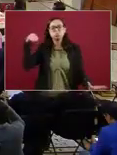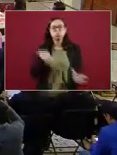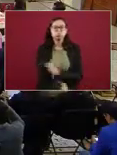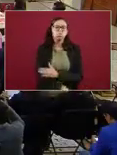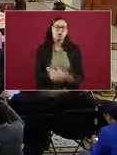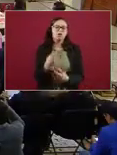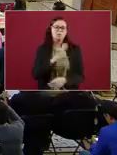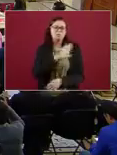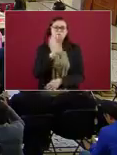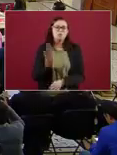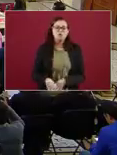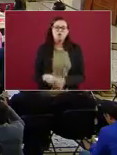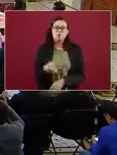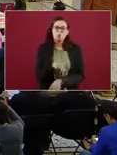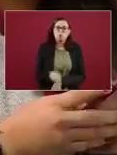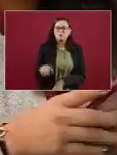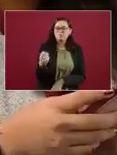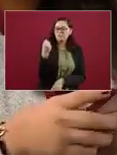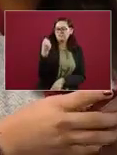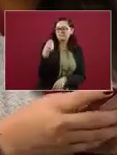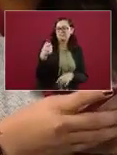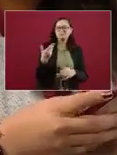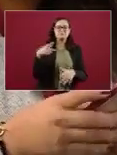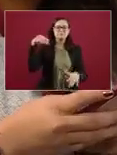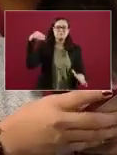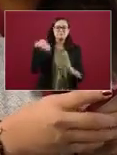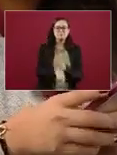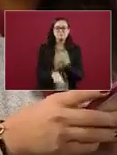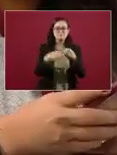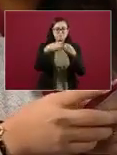democrático o no hay democracia.